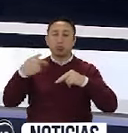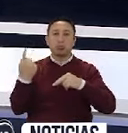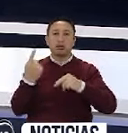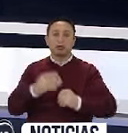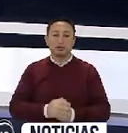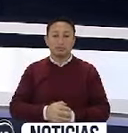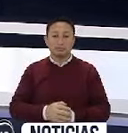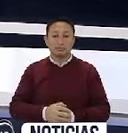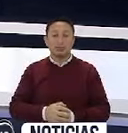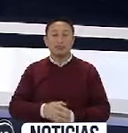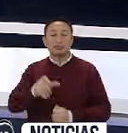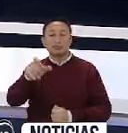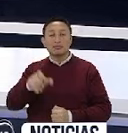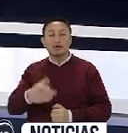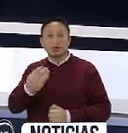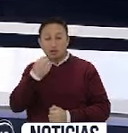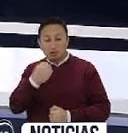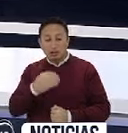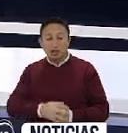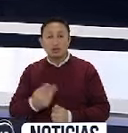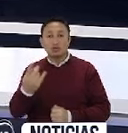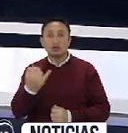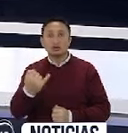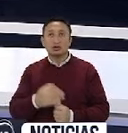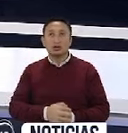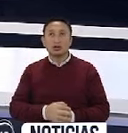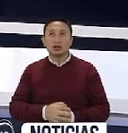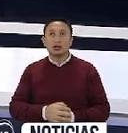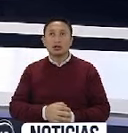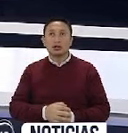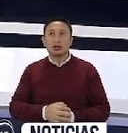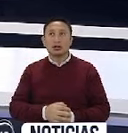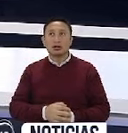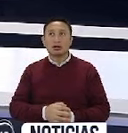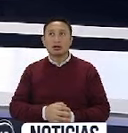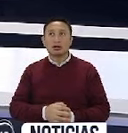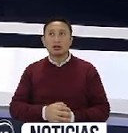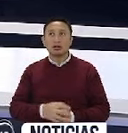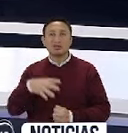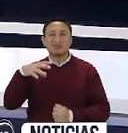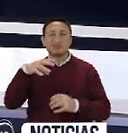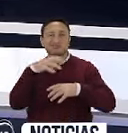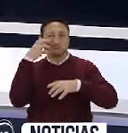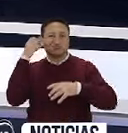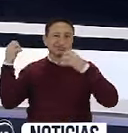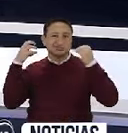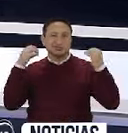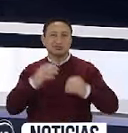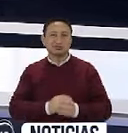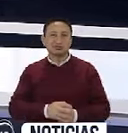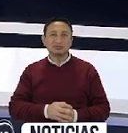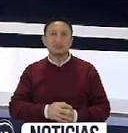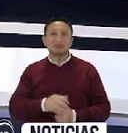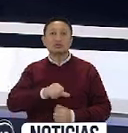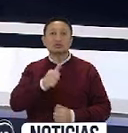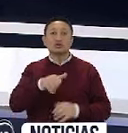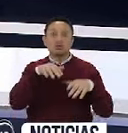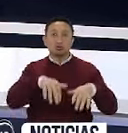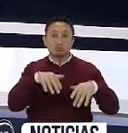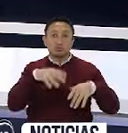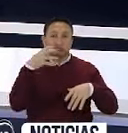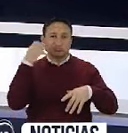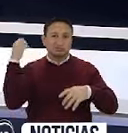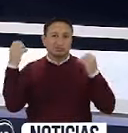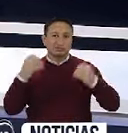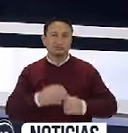Por el descuido y la falta de comida, los canes habrían recurrido al canibalismo en contra del otro perro que vivía con